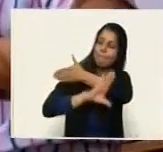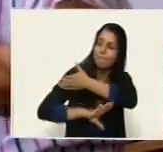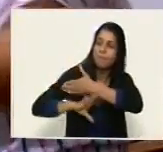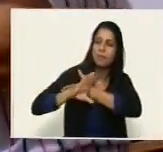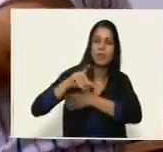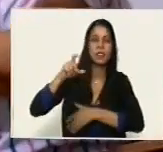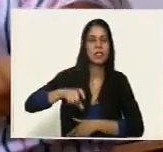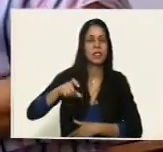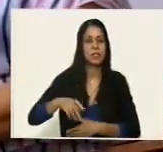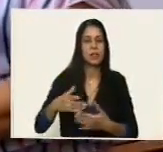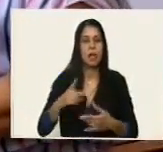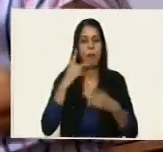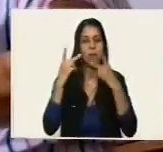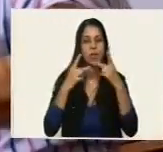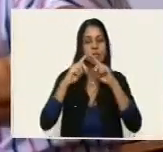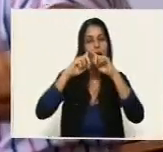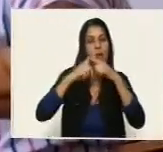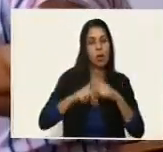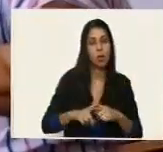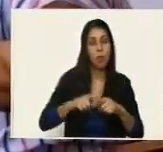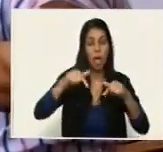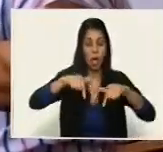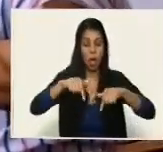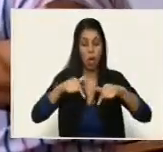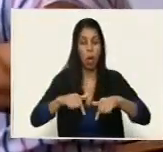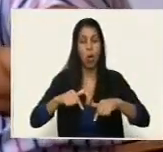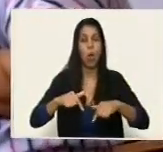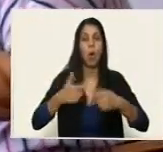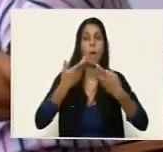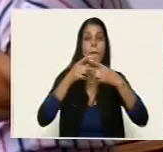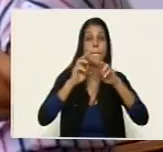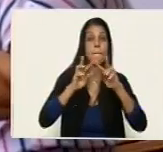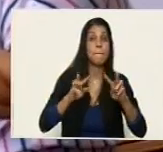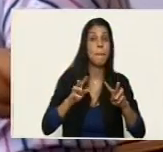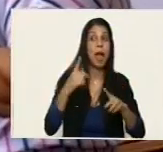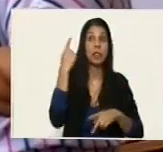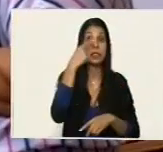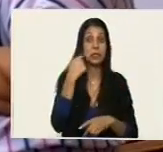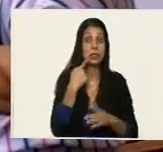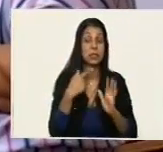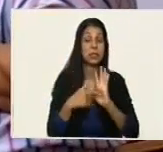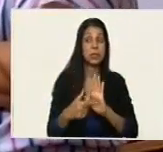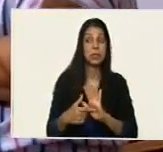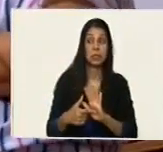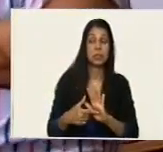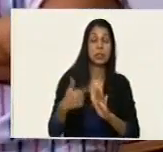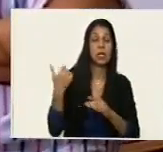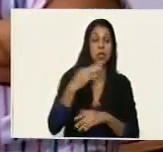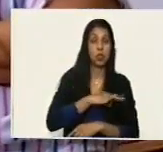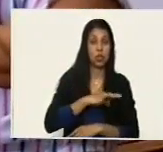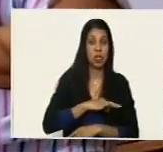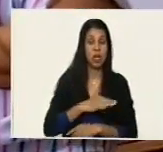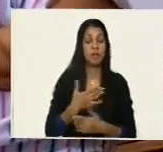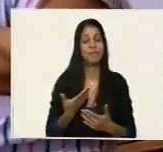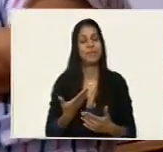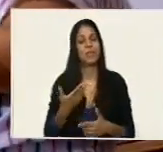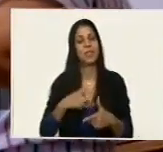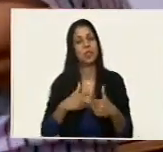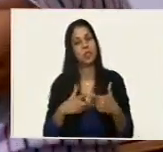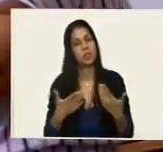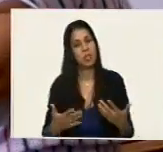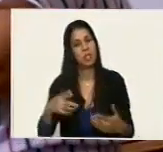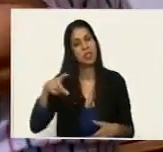lo que significa la política económica. Hoy la paz está reflejada en eso, en nuestro entorno. Así que es necesario